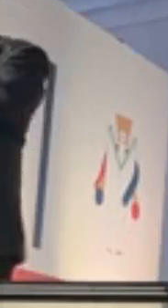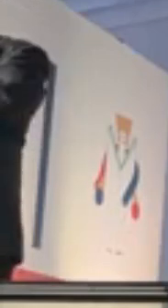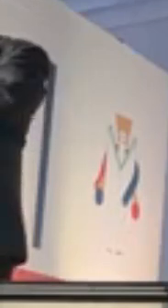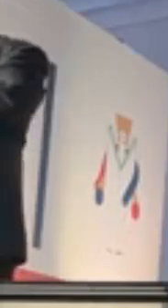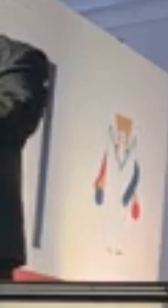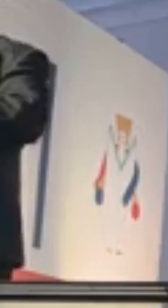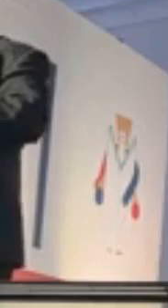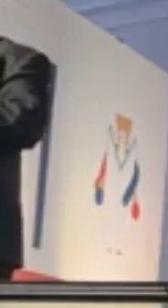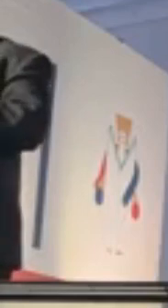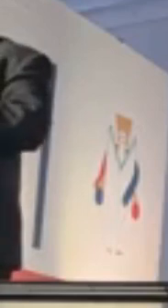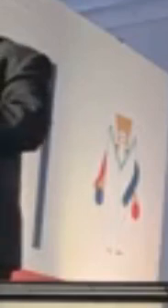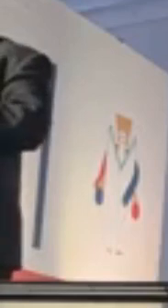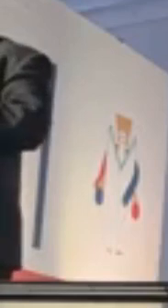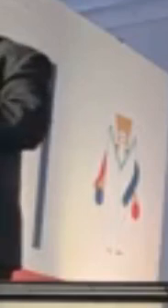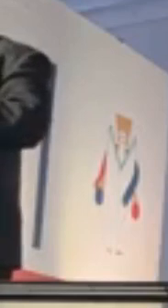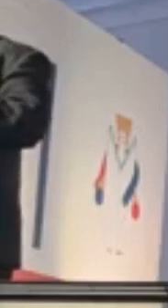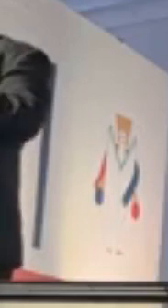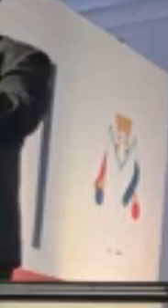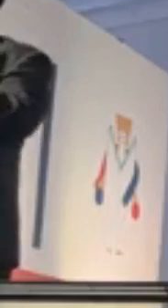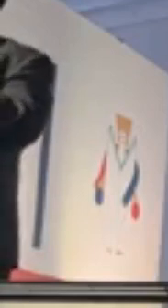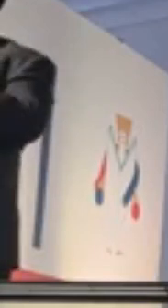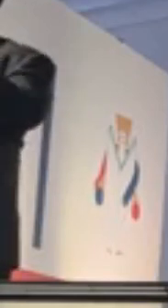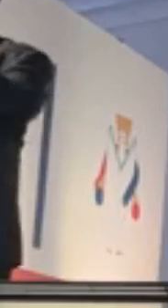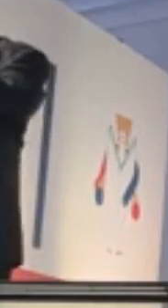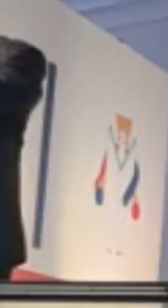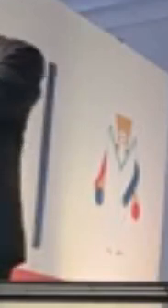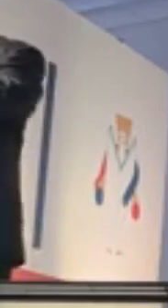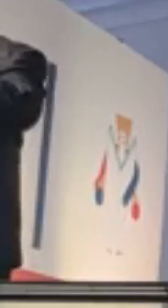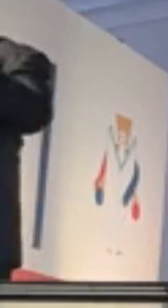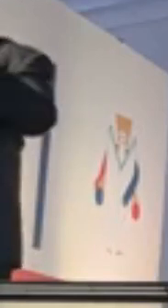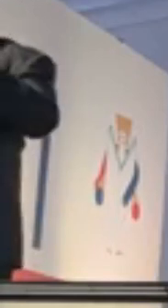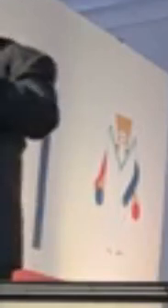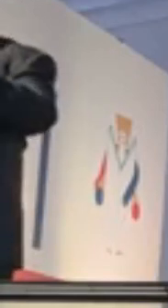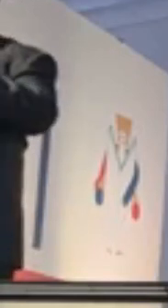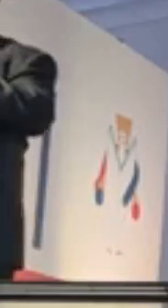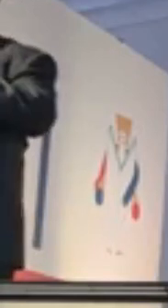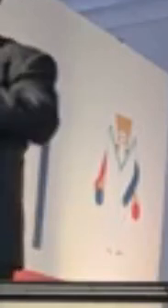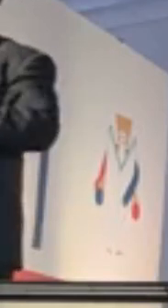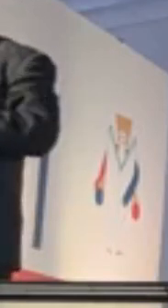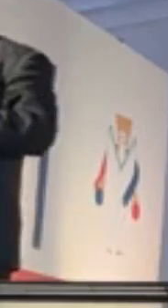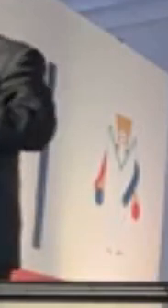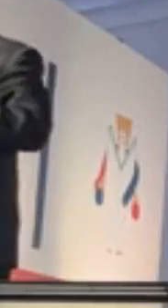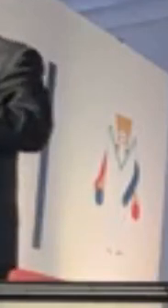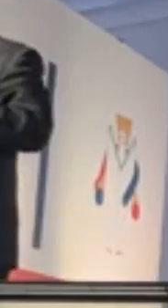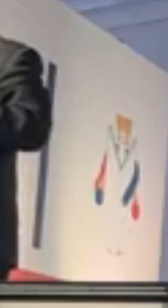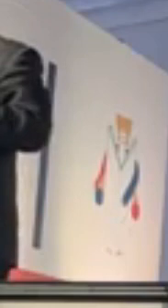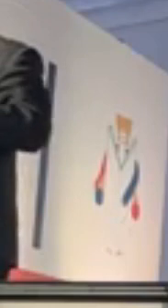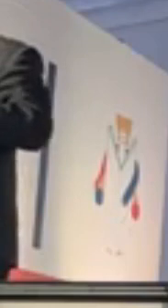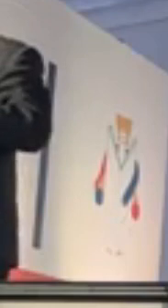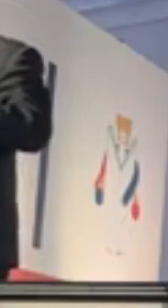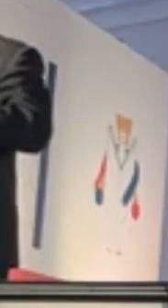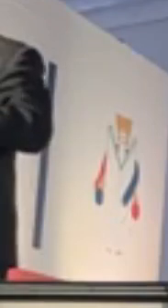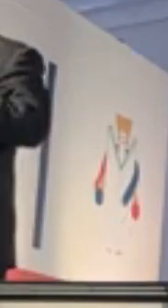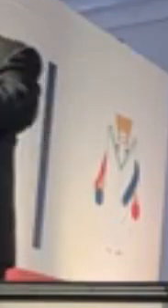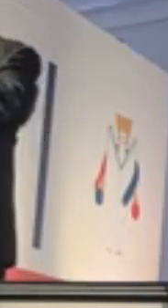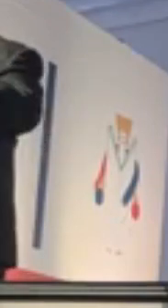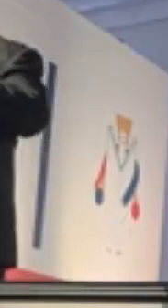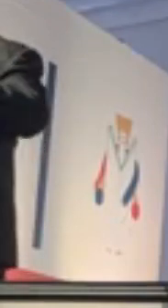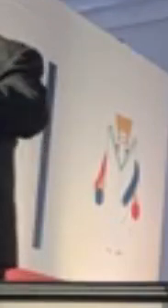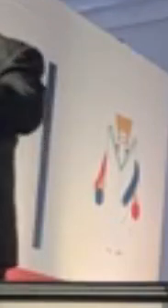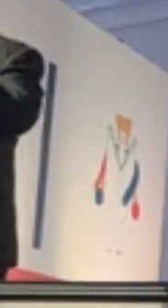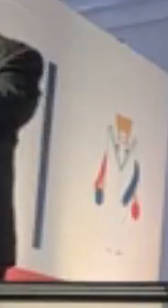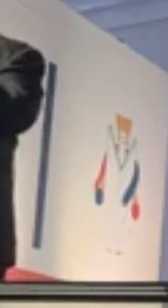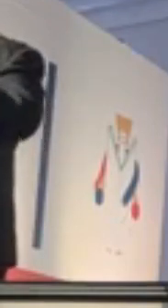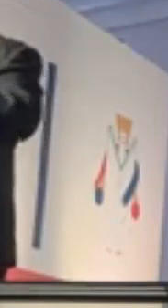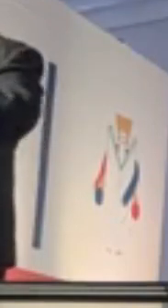además, por el hecho de estar en las instituciones, por el hecho de poder tocar resortes de poder, de articularse en la política